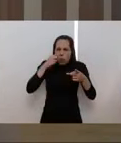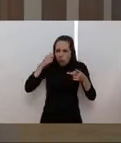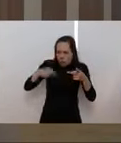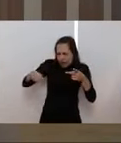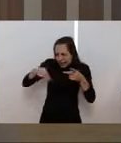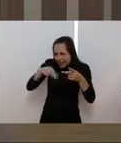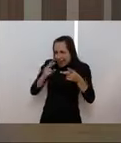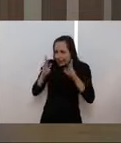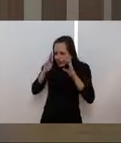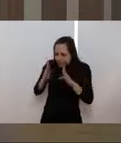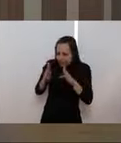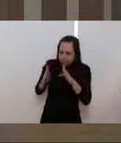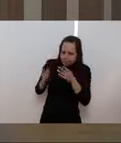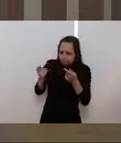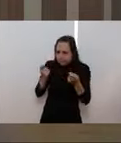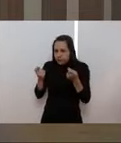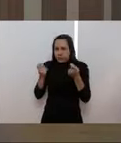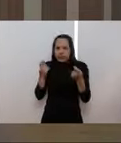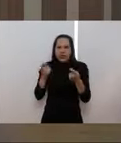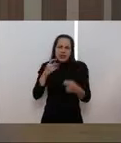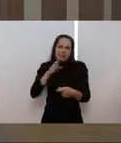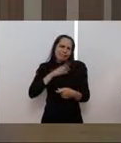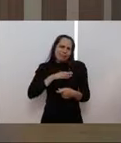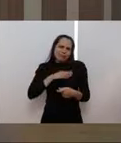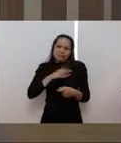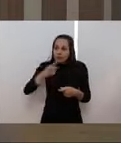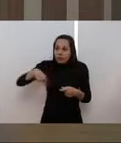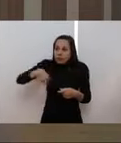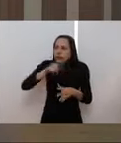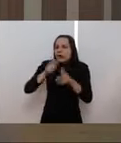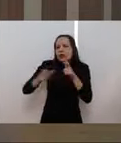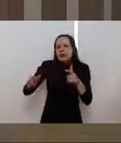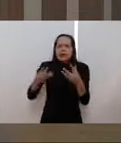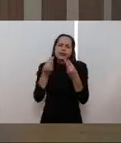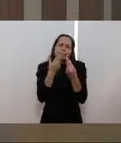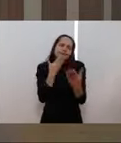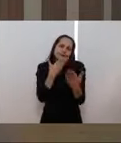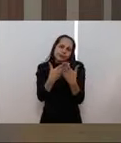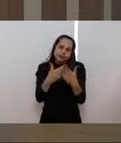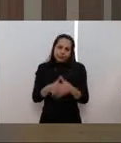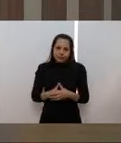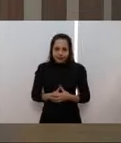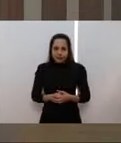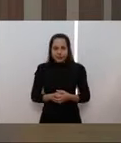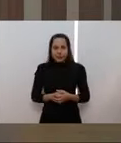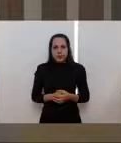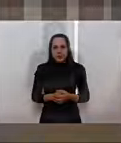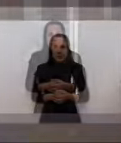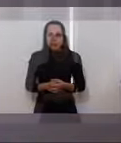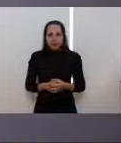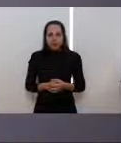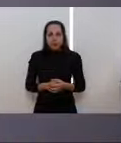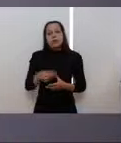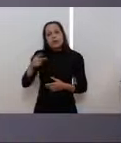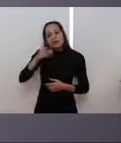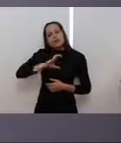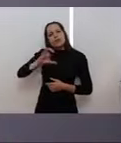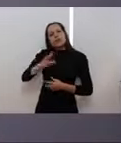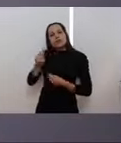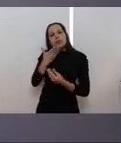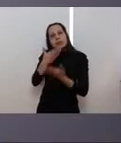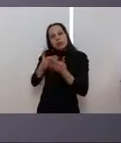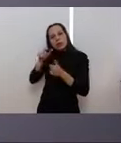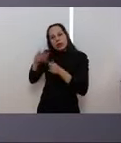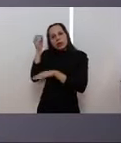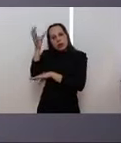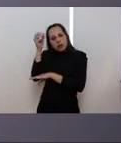y buscando la satisfacción plena de nuestros usuarios muchas gracias coronel vea gracias por esa